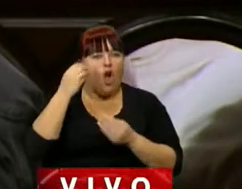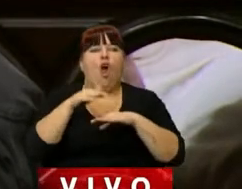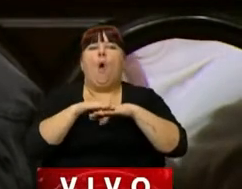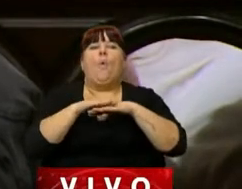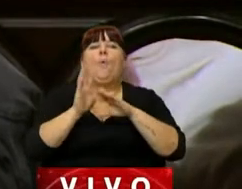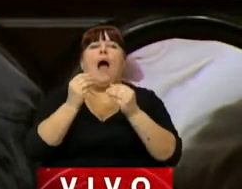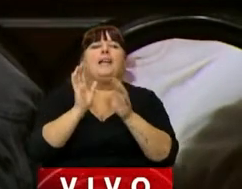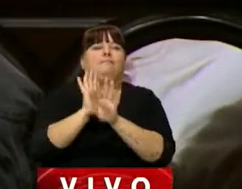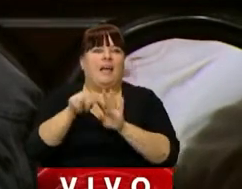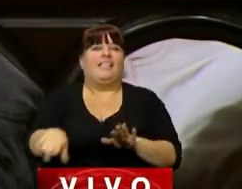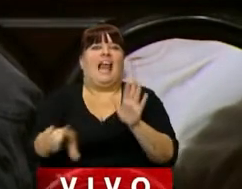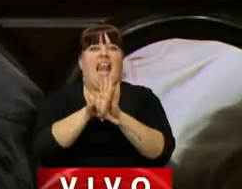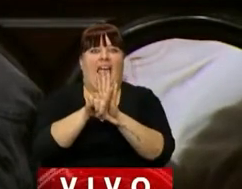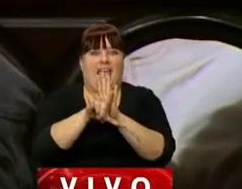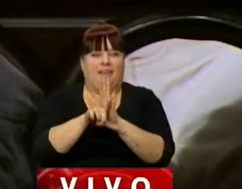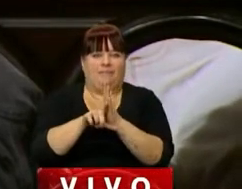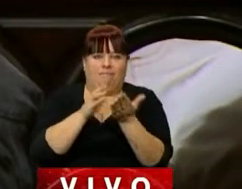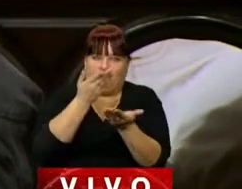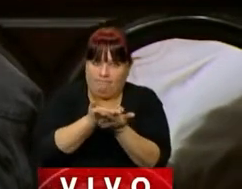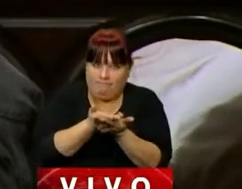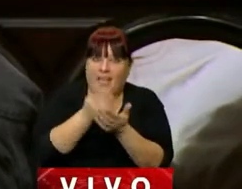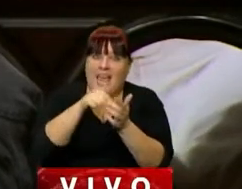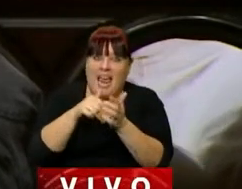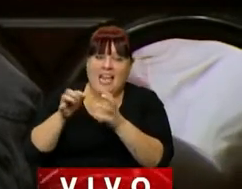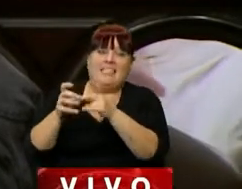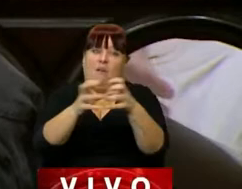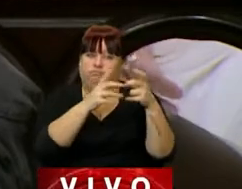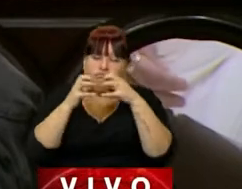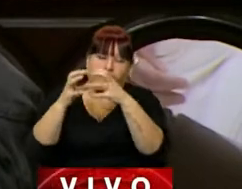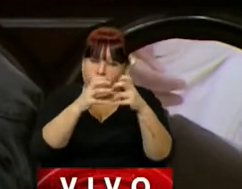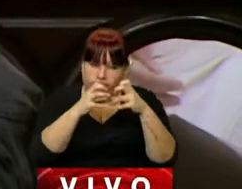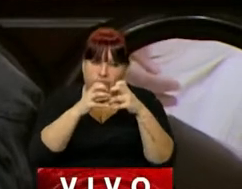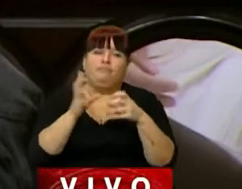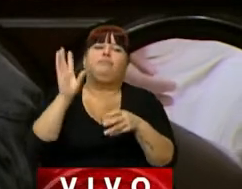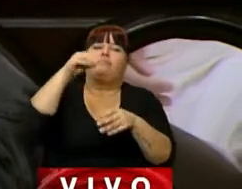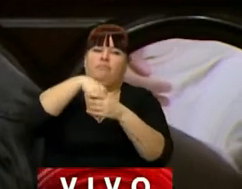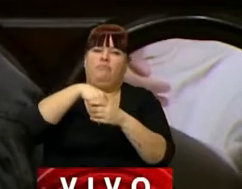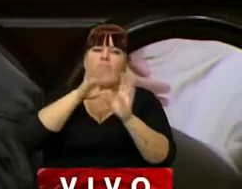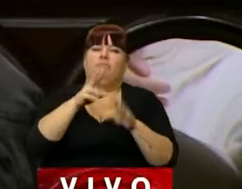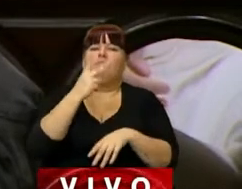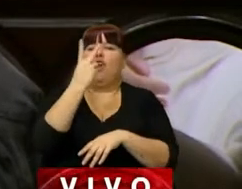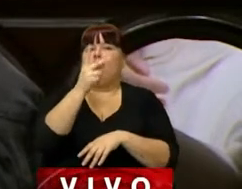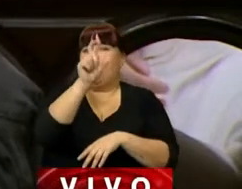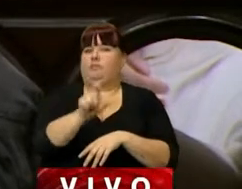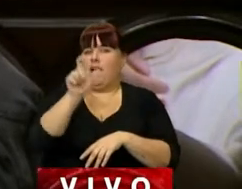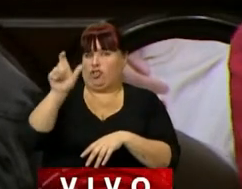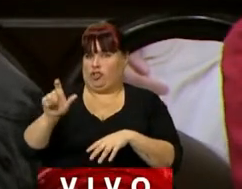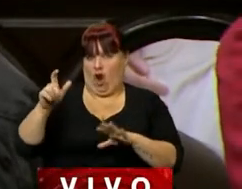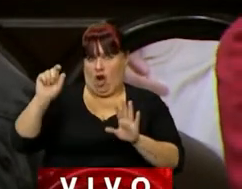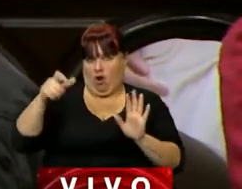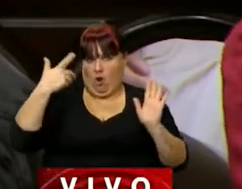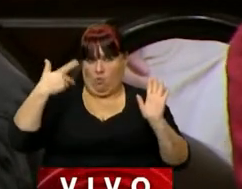bases de lo que constituyen esta ley, y en esa discusión participaron dos sujetos